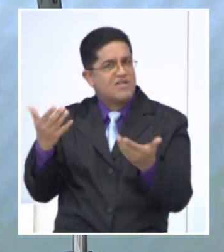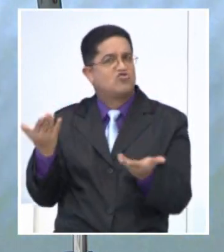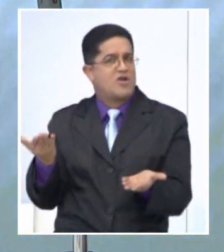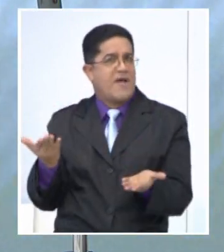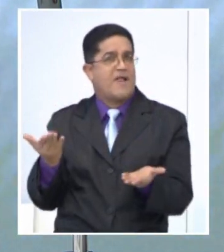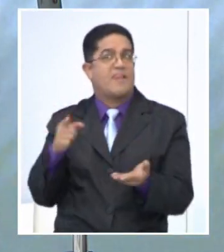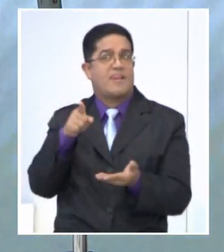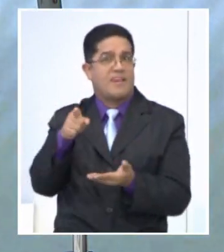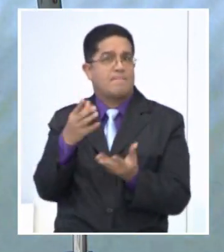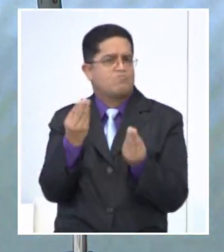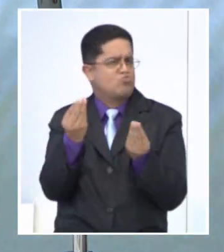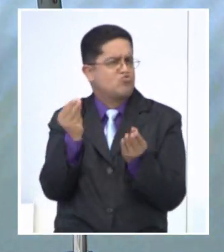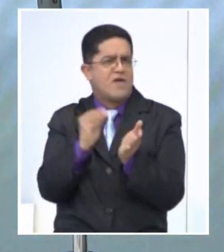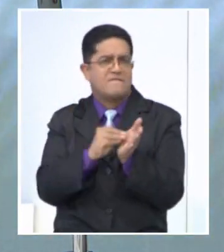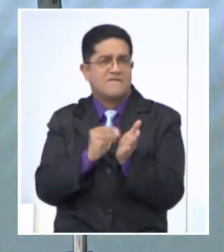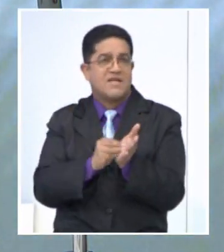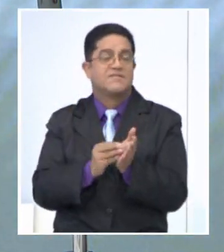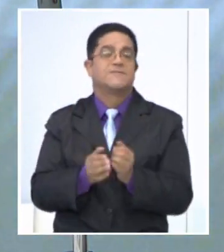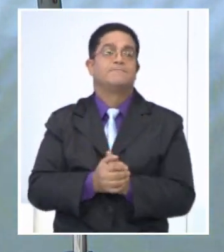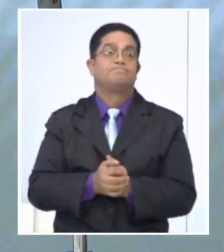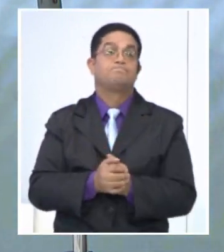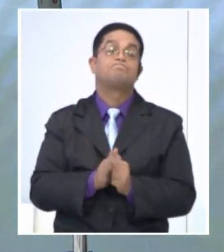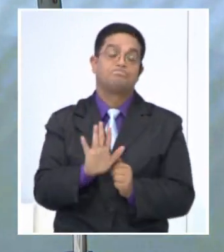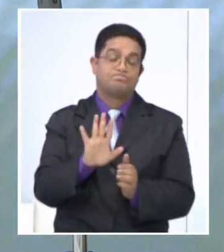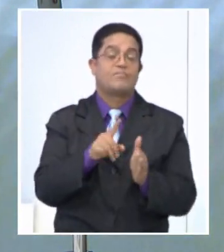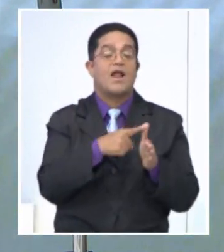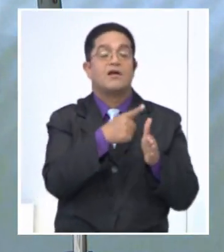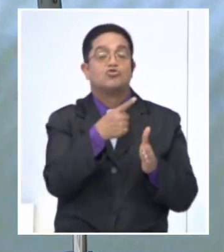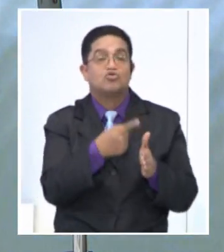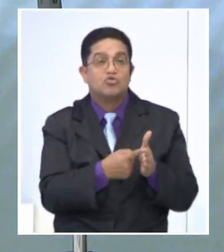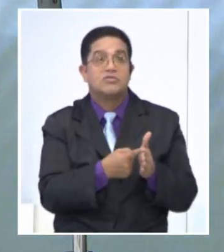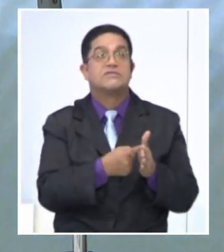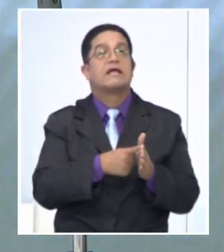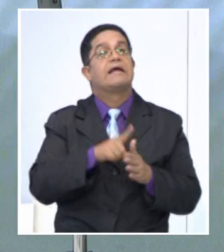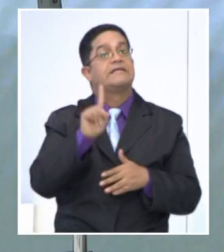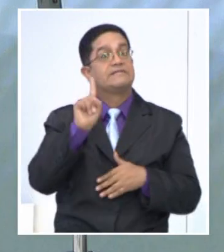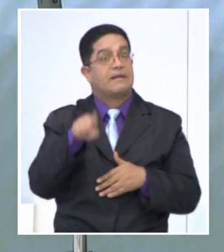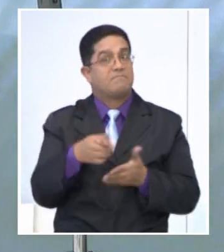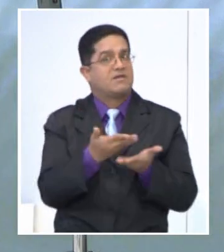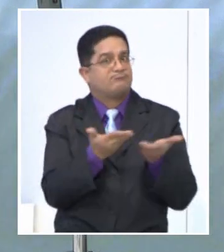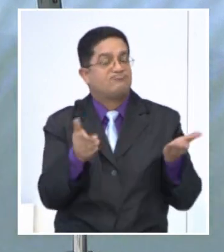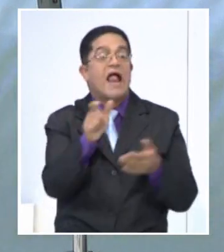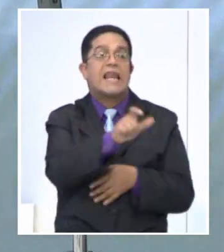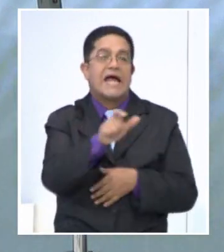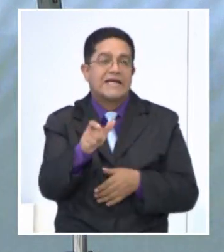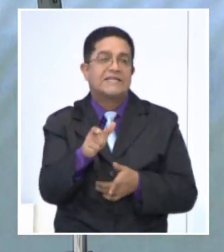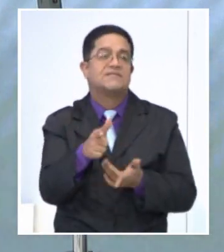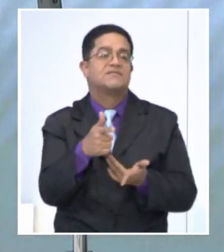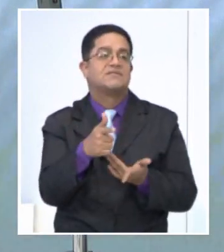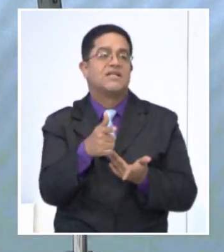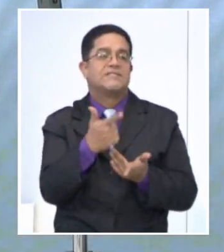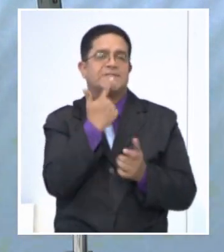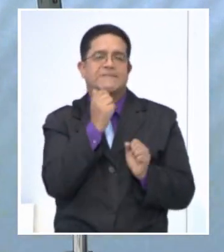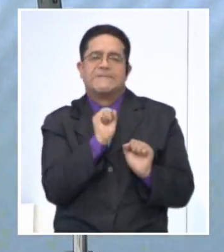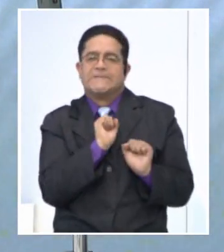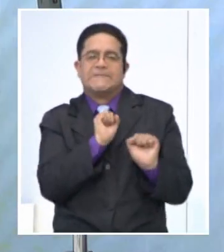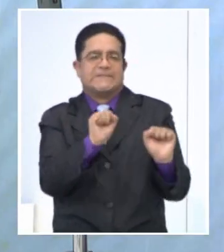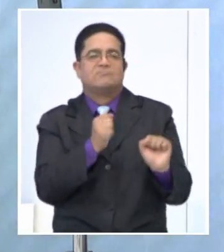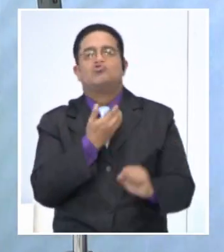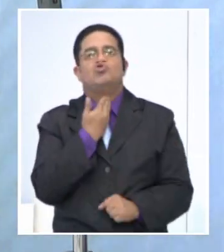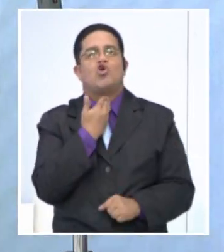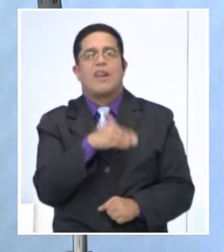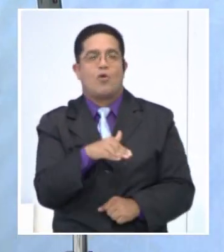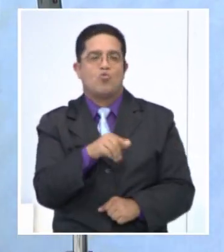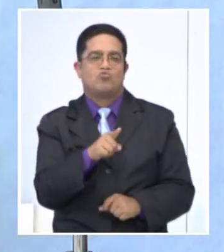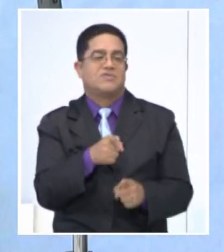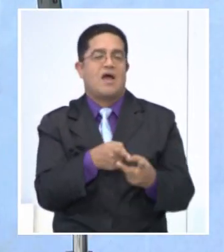en muchísimas oportunidades Claro. de nuestra vida. Entonces, también es parte de la población de un poquito la resistencia Por a supuesto. reconocer